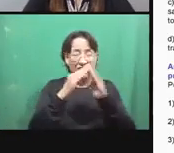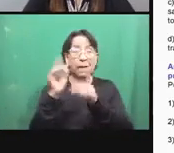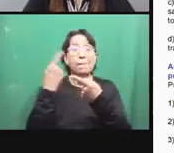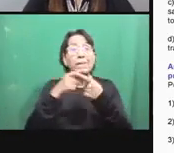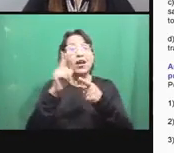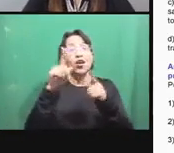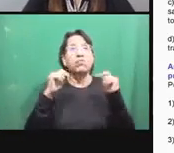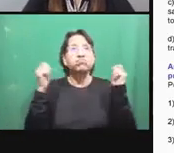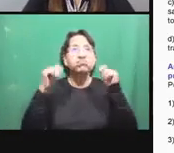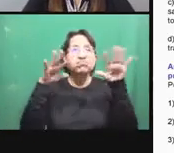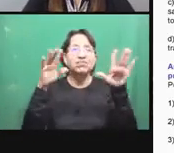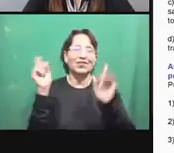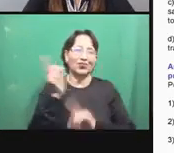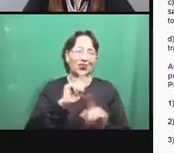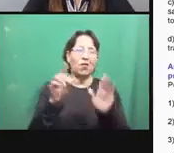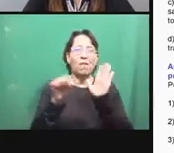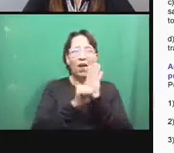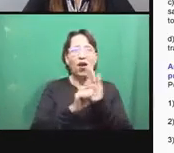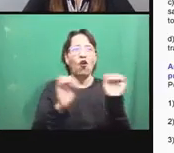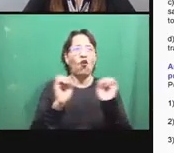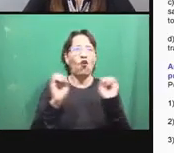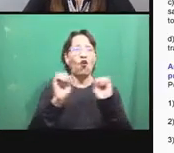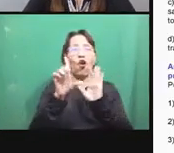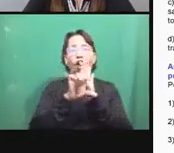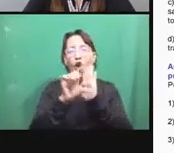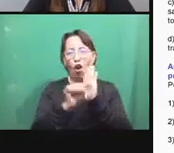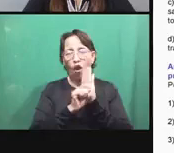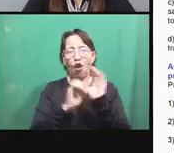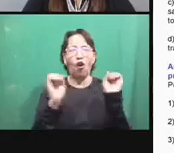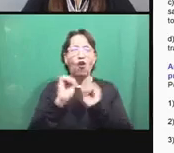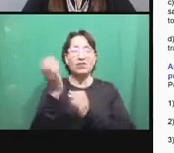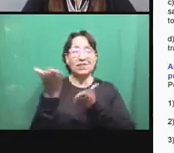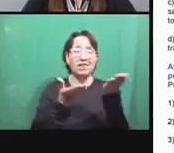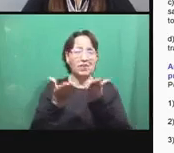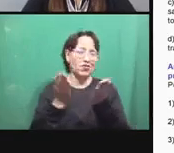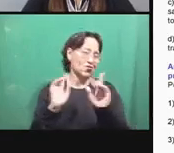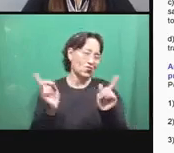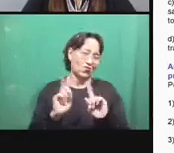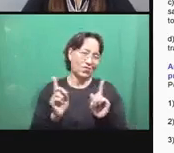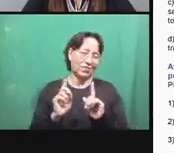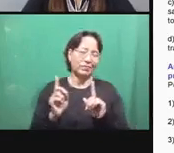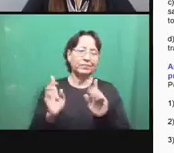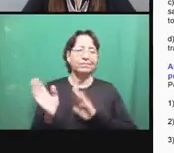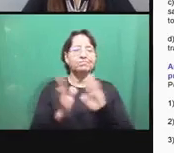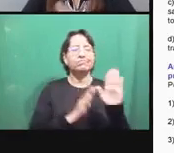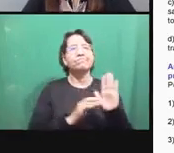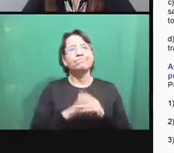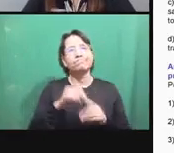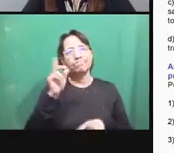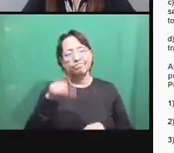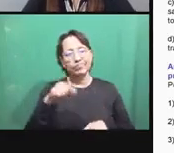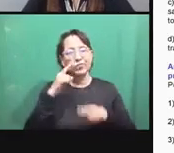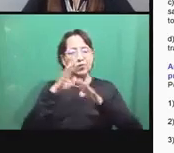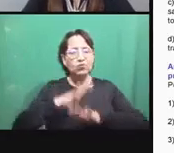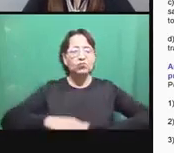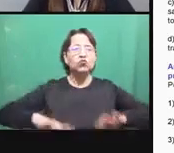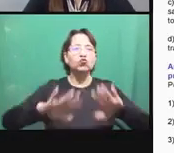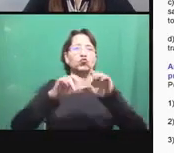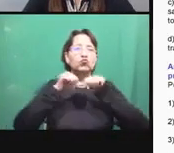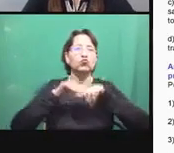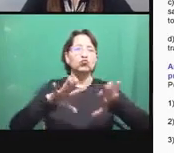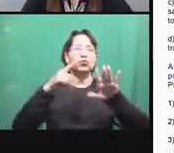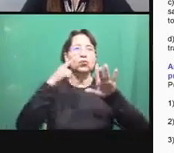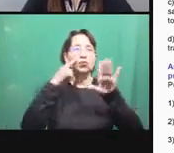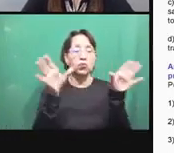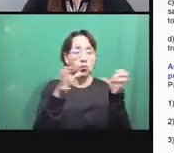ni alusión a alguna marca, logo, producto o servicio. También define de alguna manera los espacios públicos como el